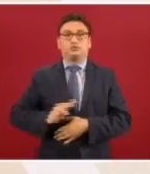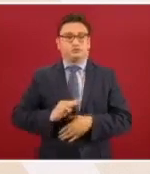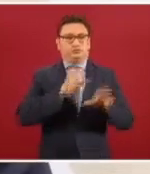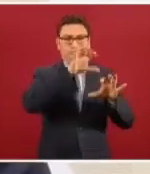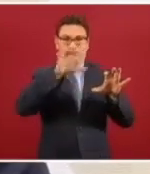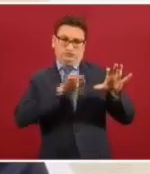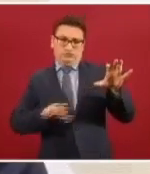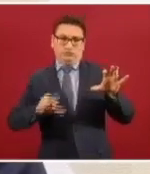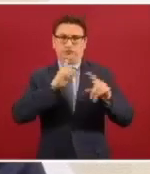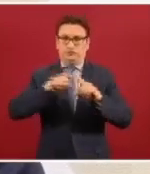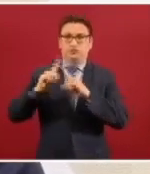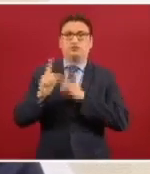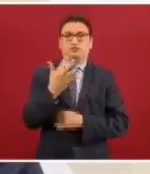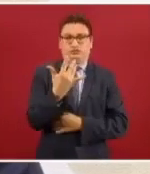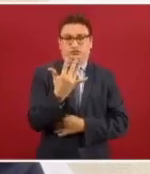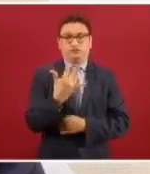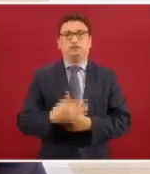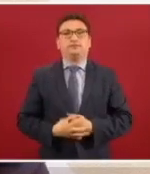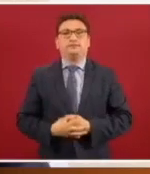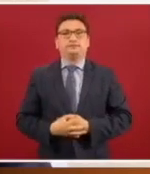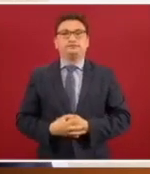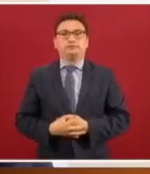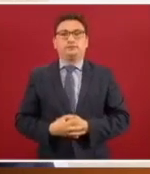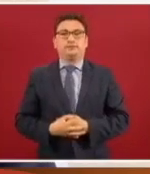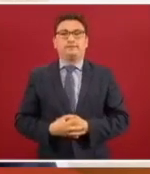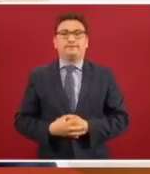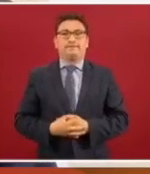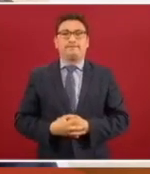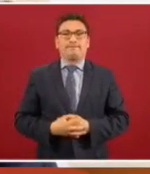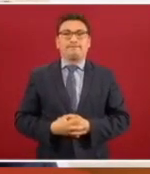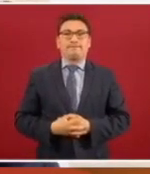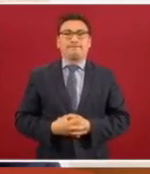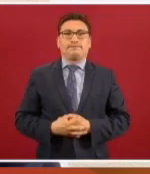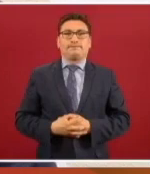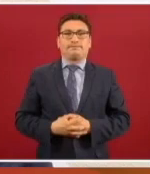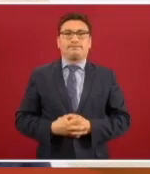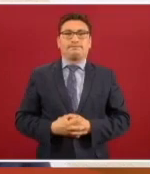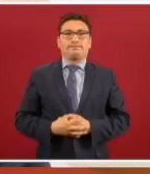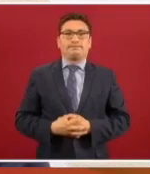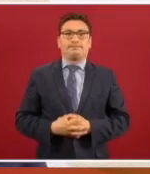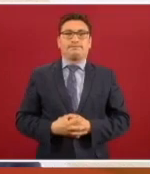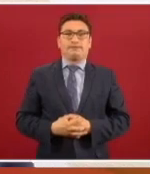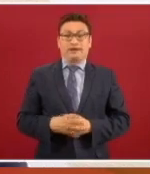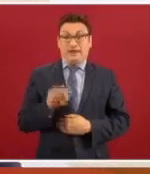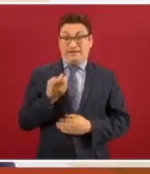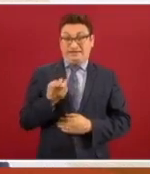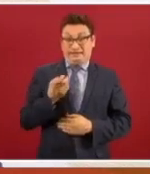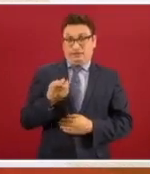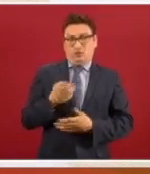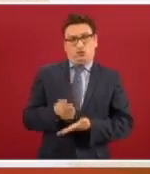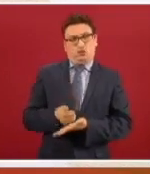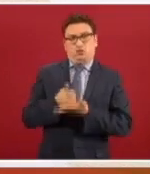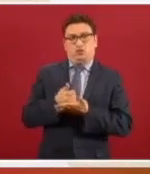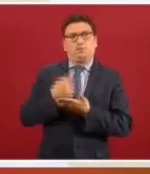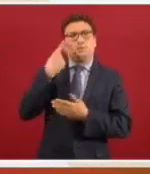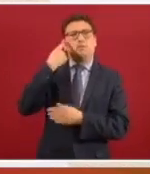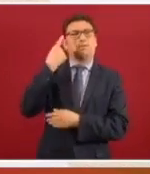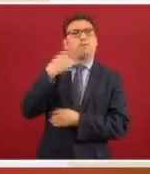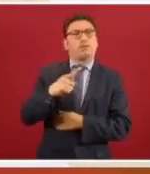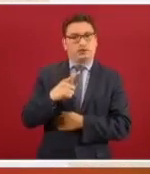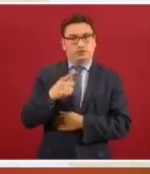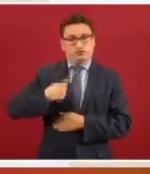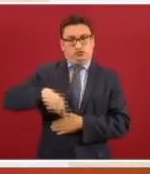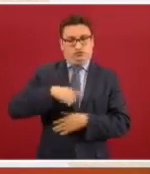país, lo cual nos permitirá al mismo tiempo crear